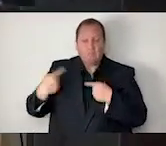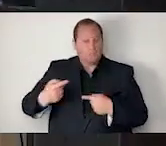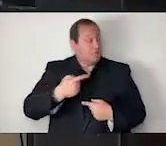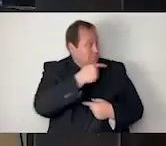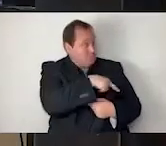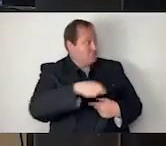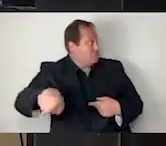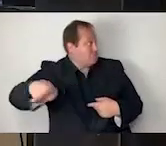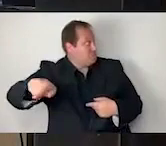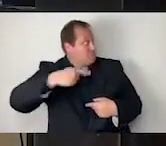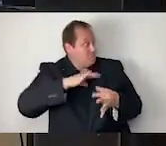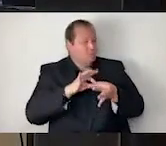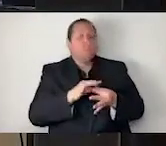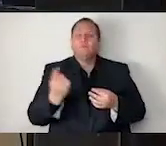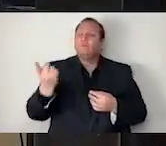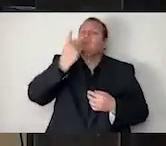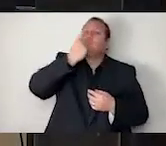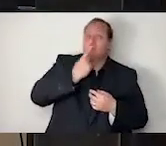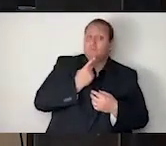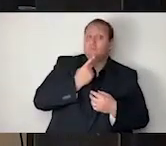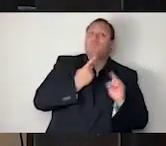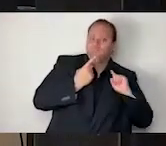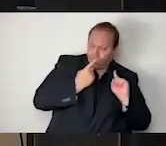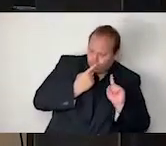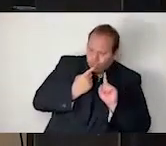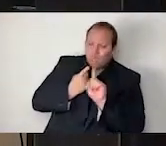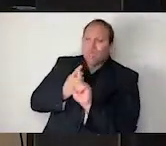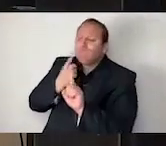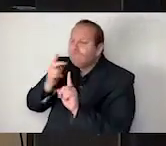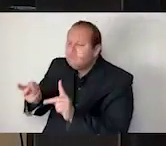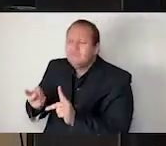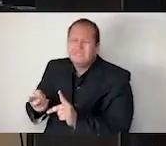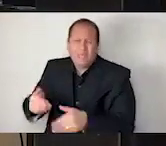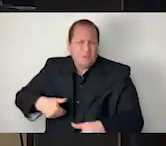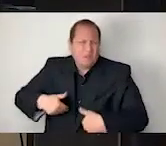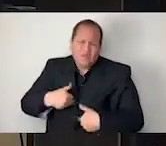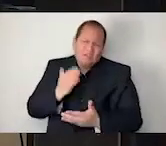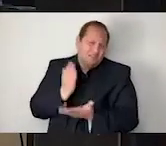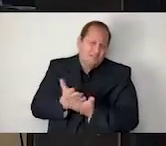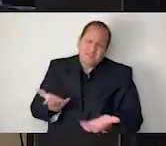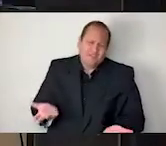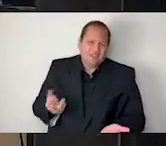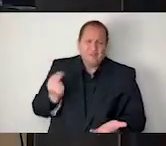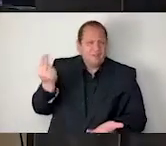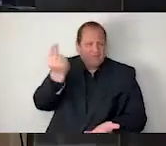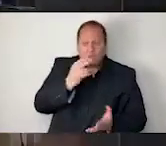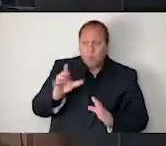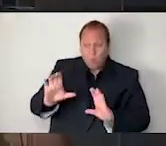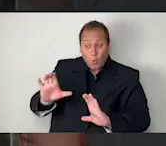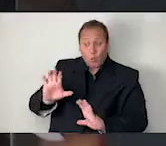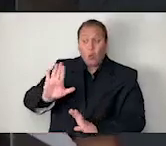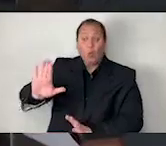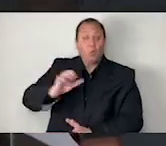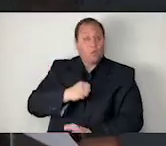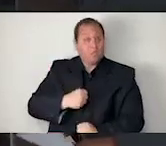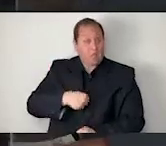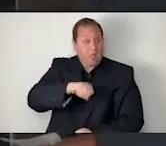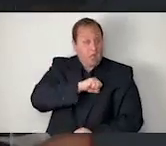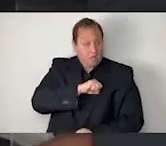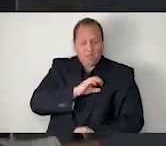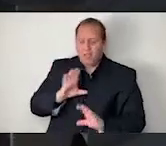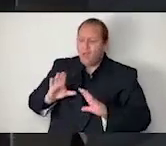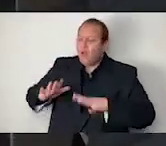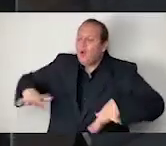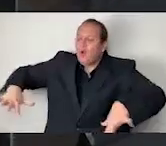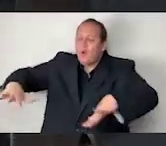y la verdad evita molestias cuiden la salud de usted y de todo su grueso que son los trabajadores que es el activo más importante de una empresa